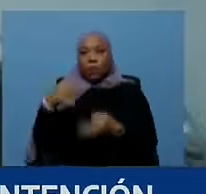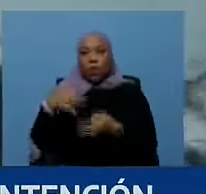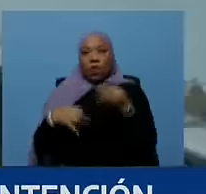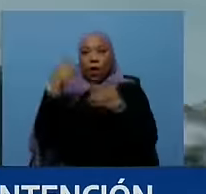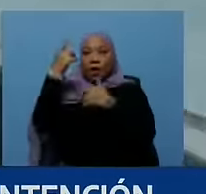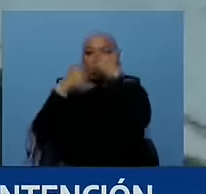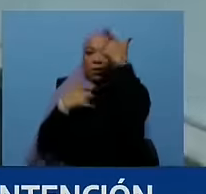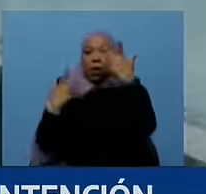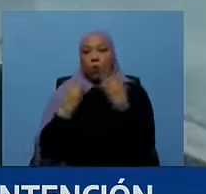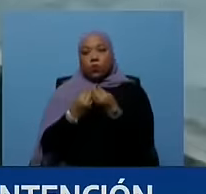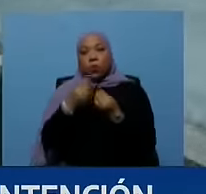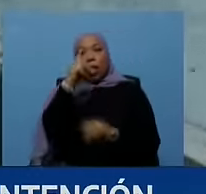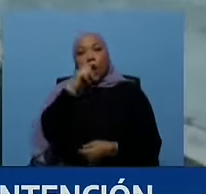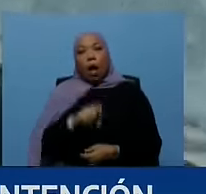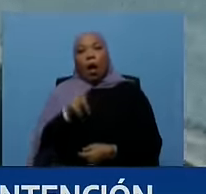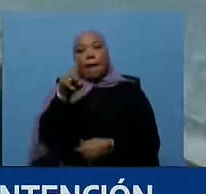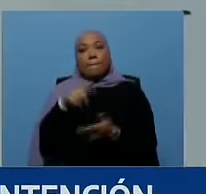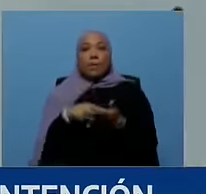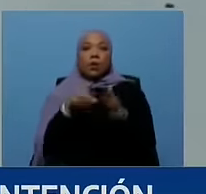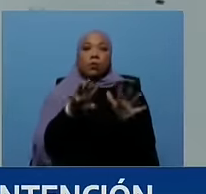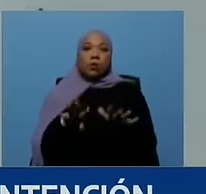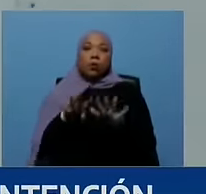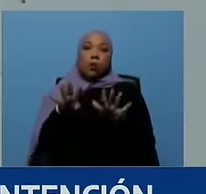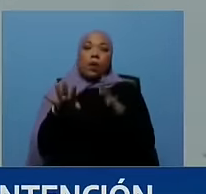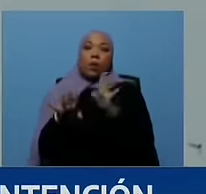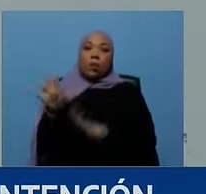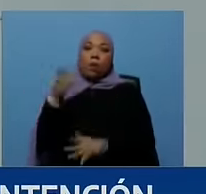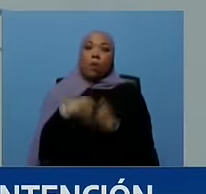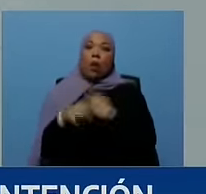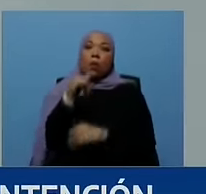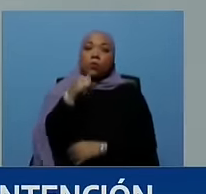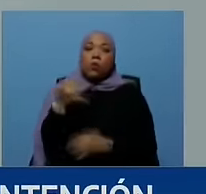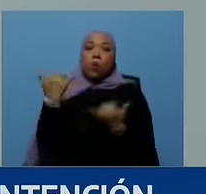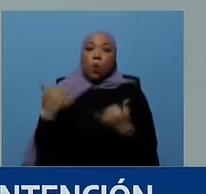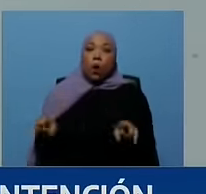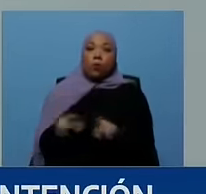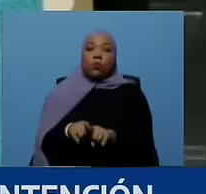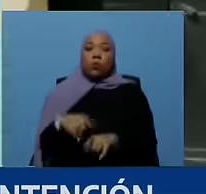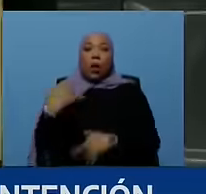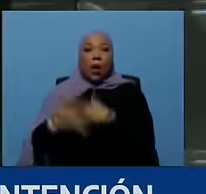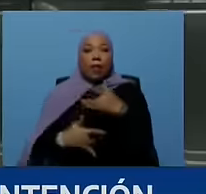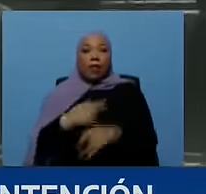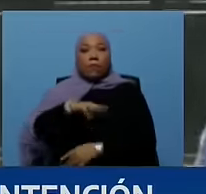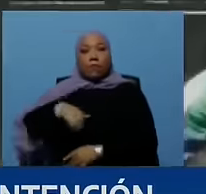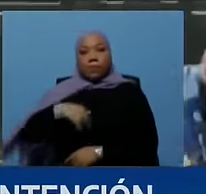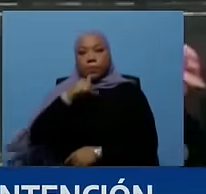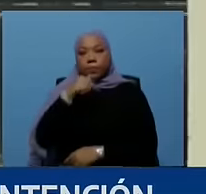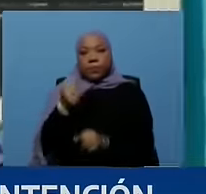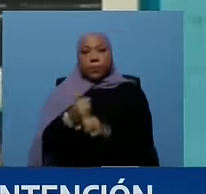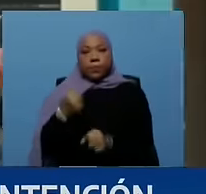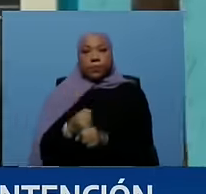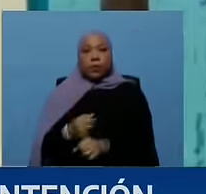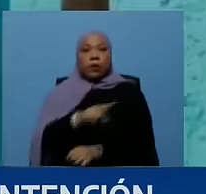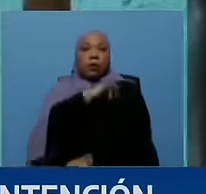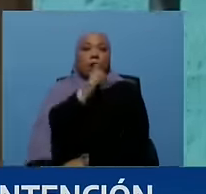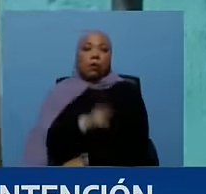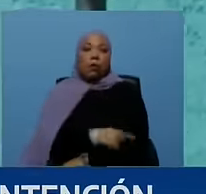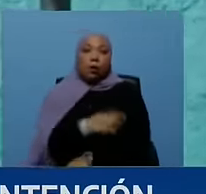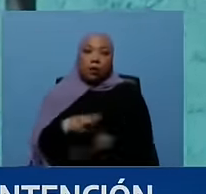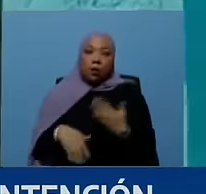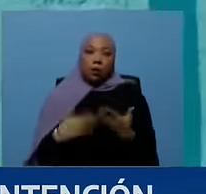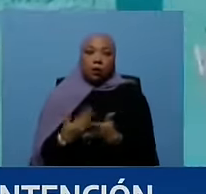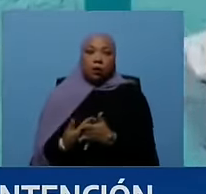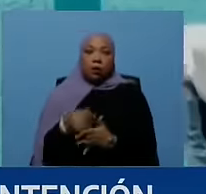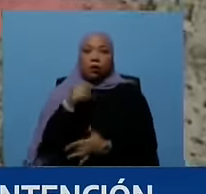y yo la acompañé en el año 95 aquí con Silita para hacer las gestiones, porque ella era la apoderada.